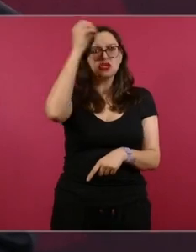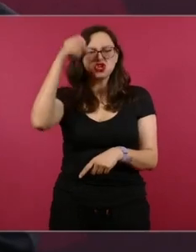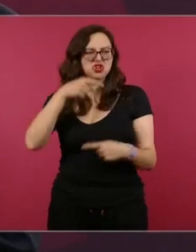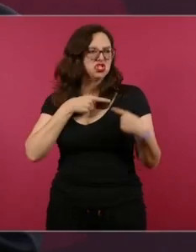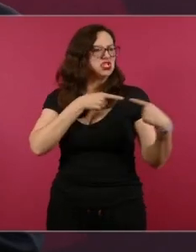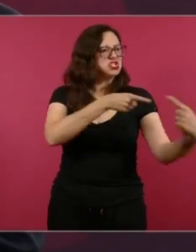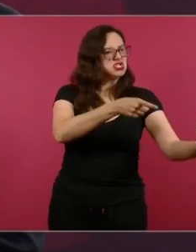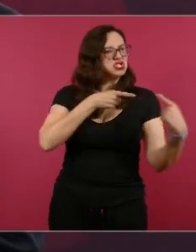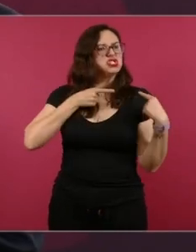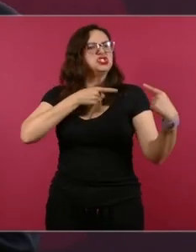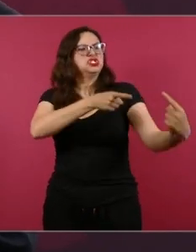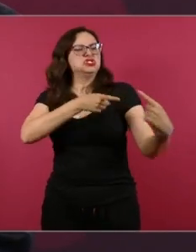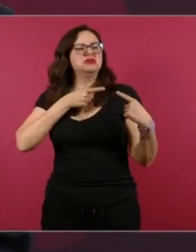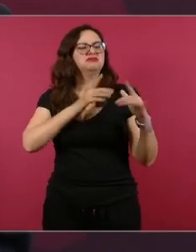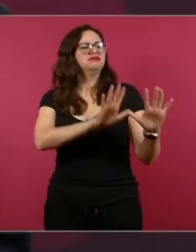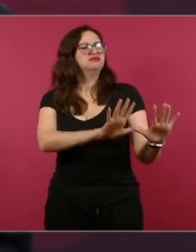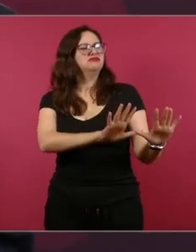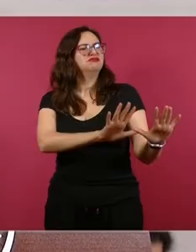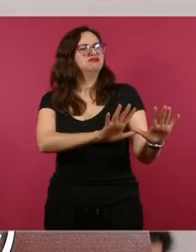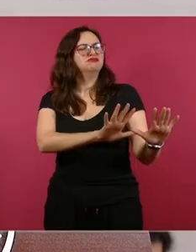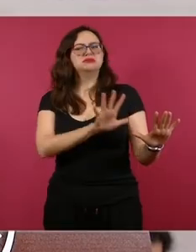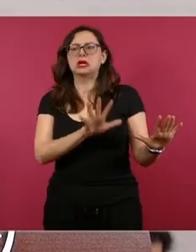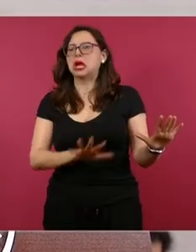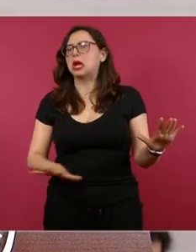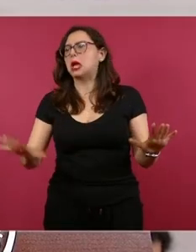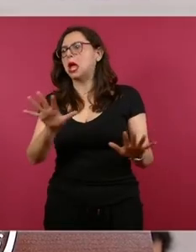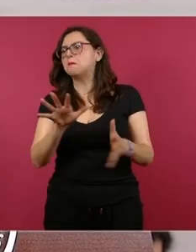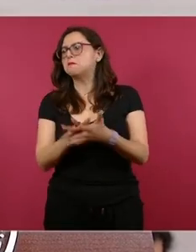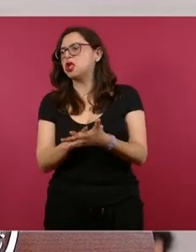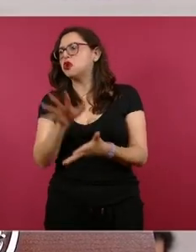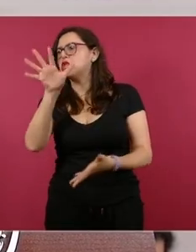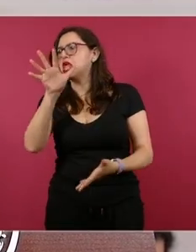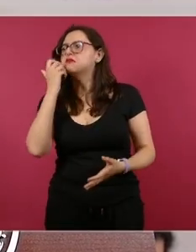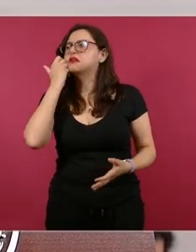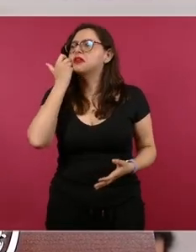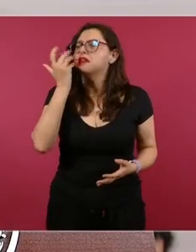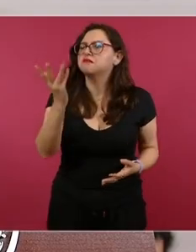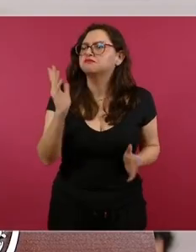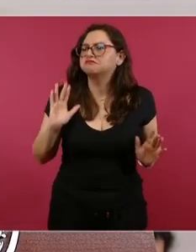al pueblo, con el método democrático.